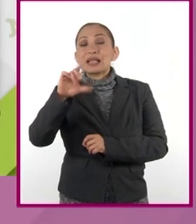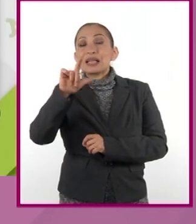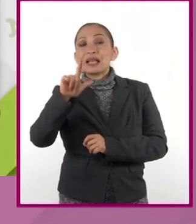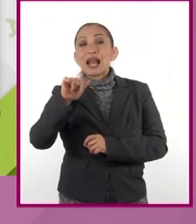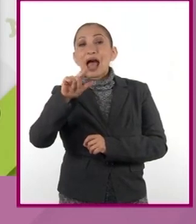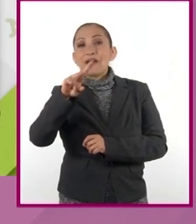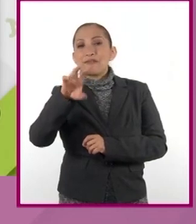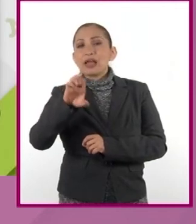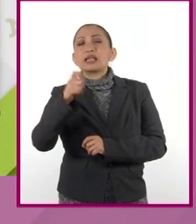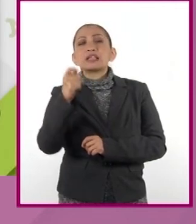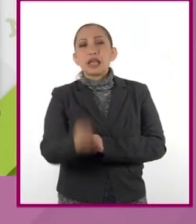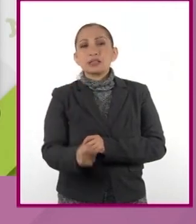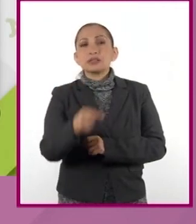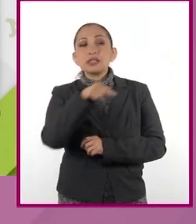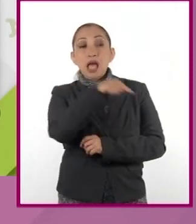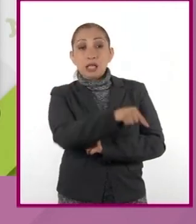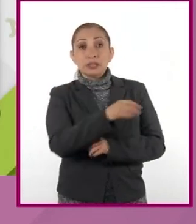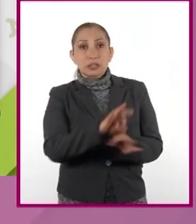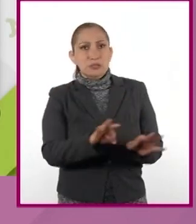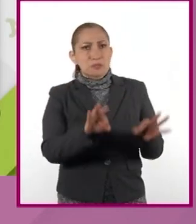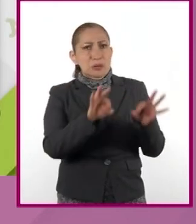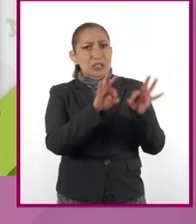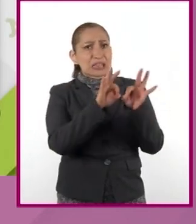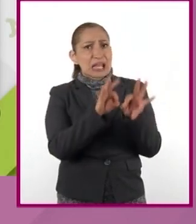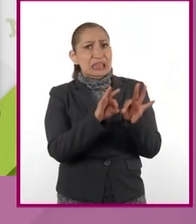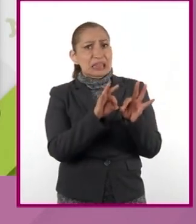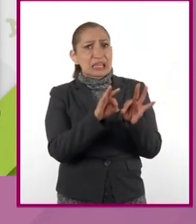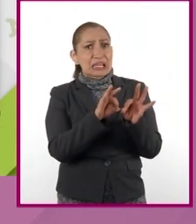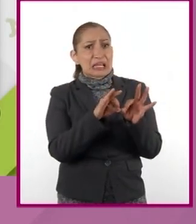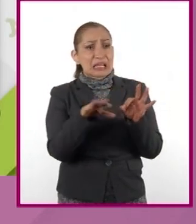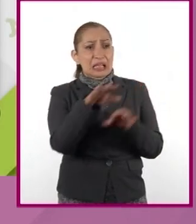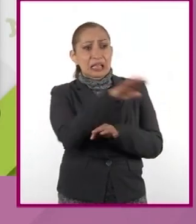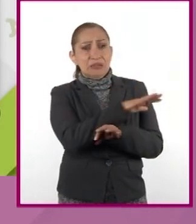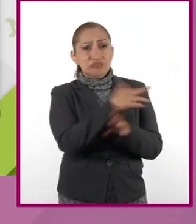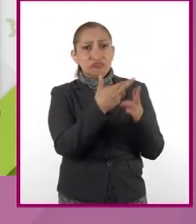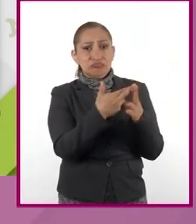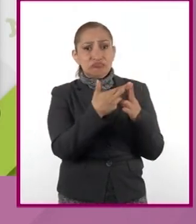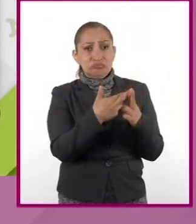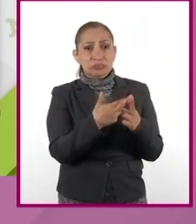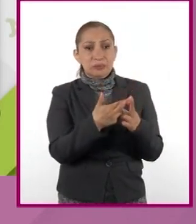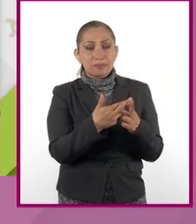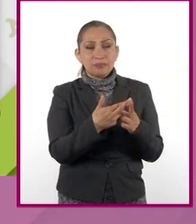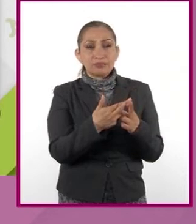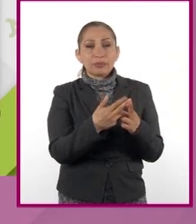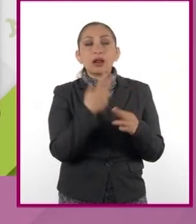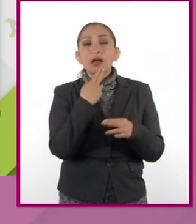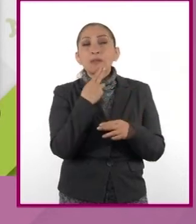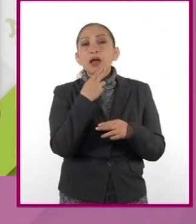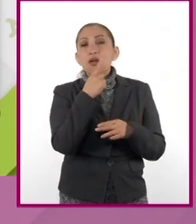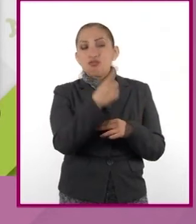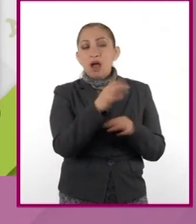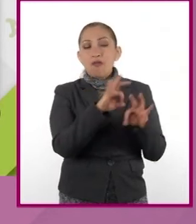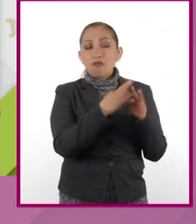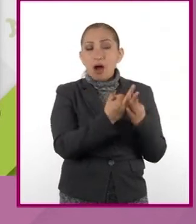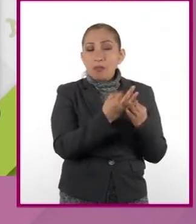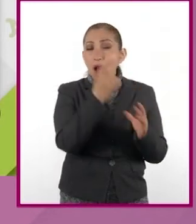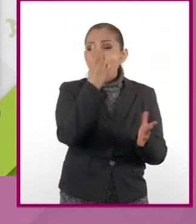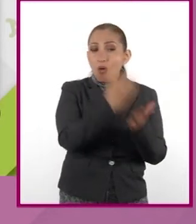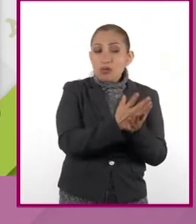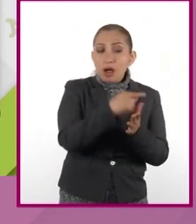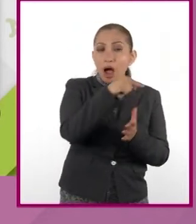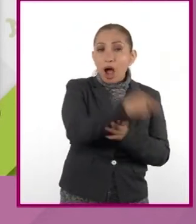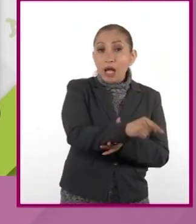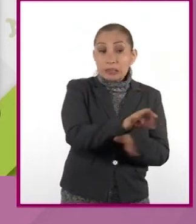Dichas especies tienen un impacto no proporcional a su abundancia. Funcionan de una manera única